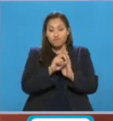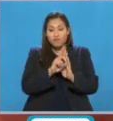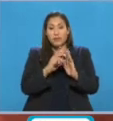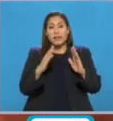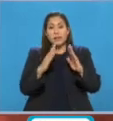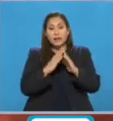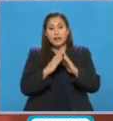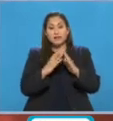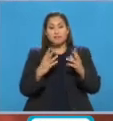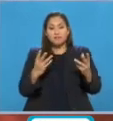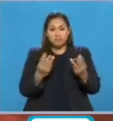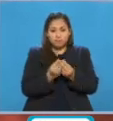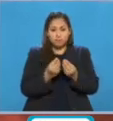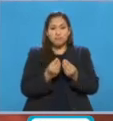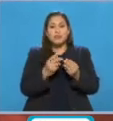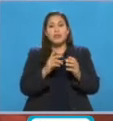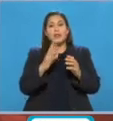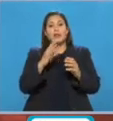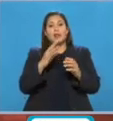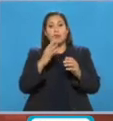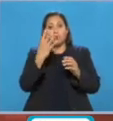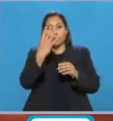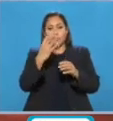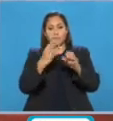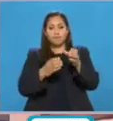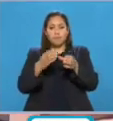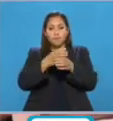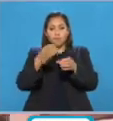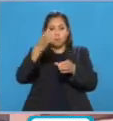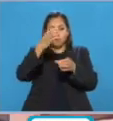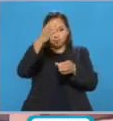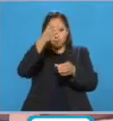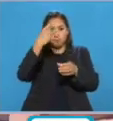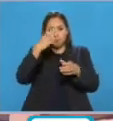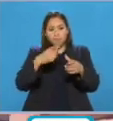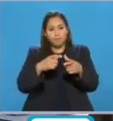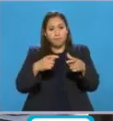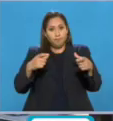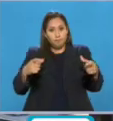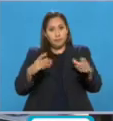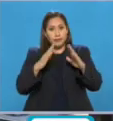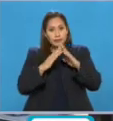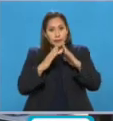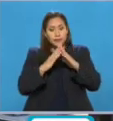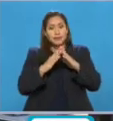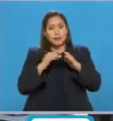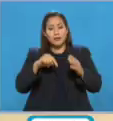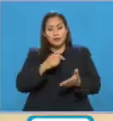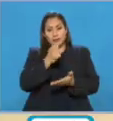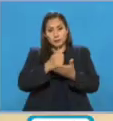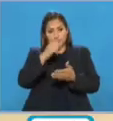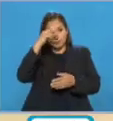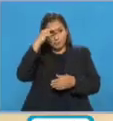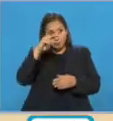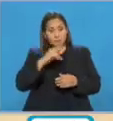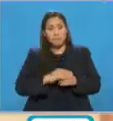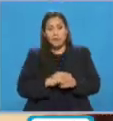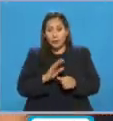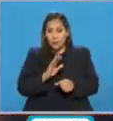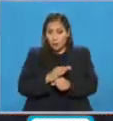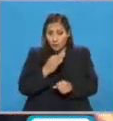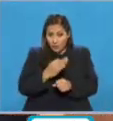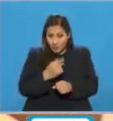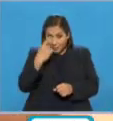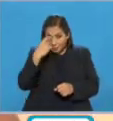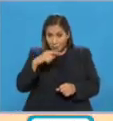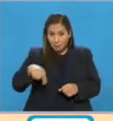vivienda colectiva en densidad, que es más de 4 niveles Ajá. para aglomerar vivienda en la Ciudad de México. ¿Y son suficientes para